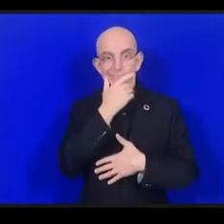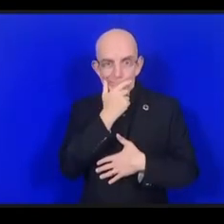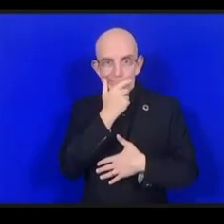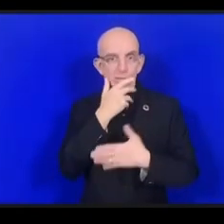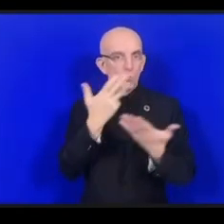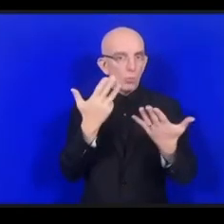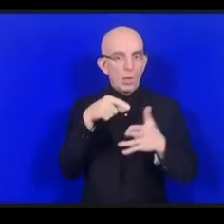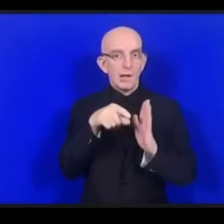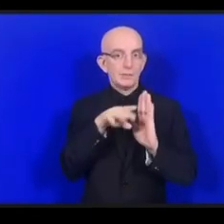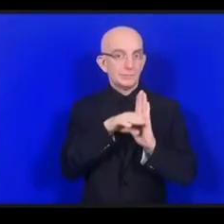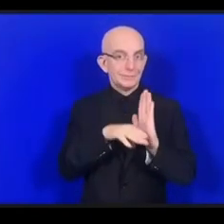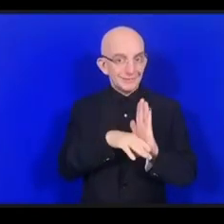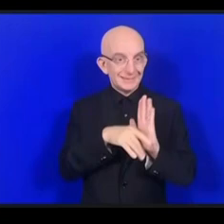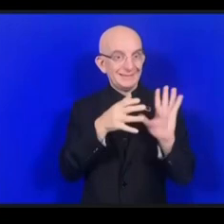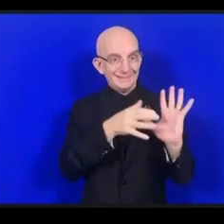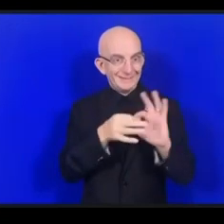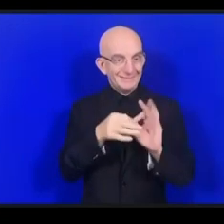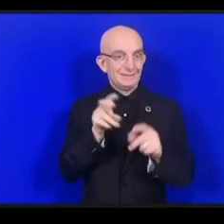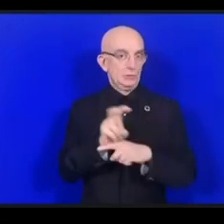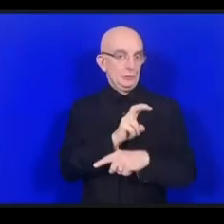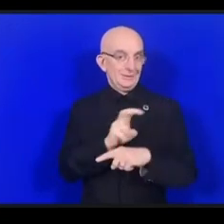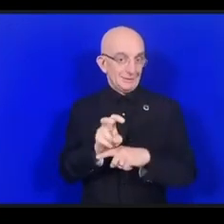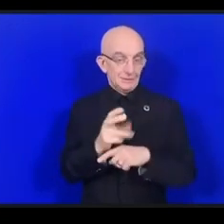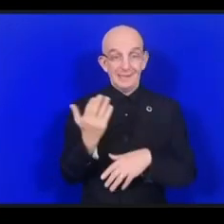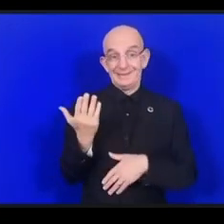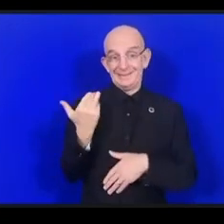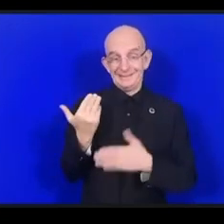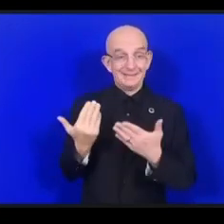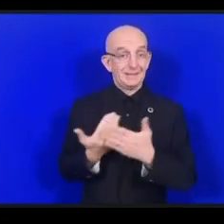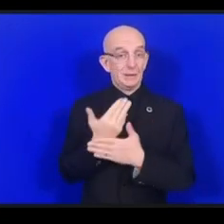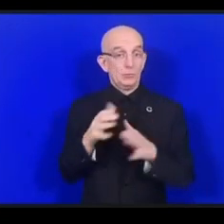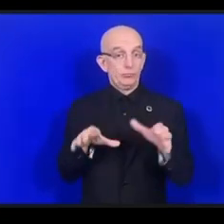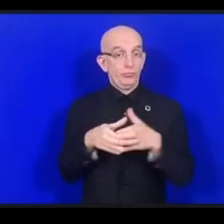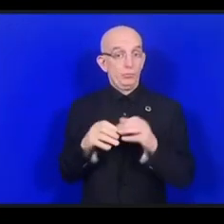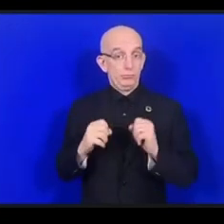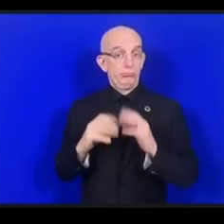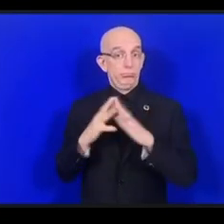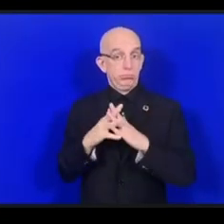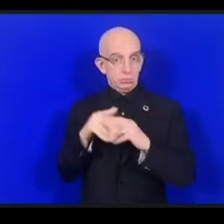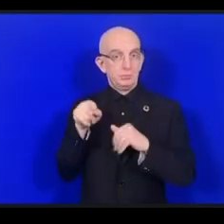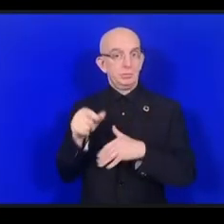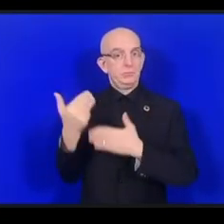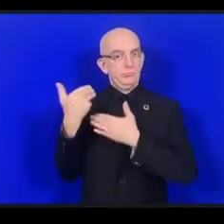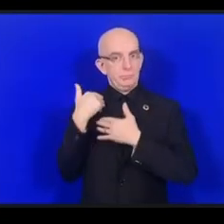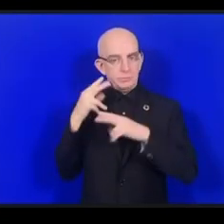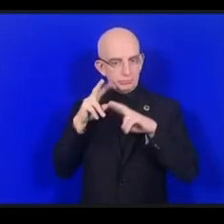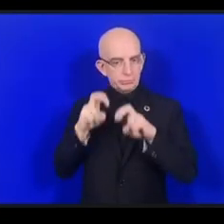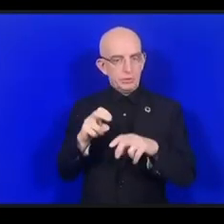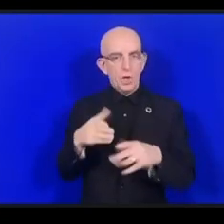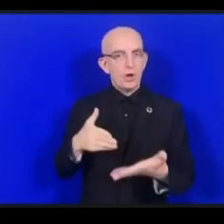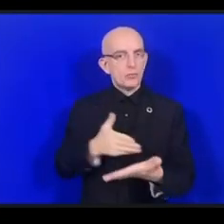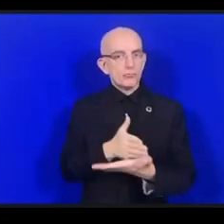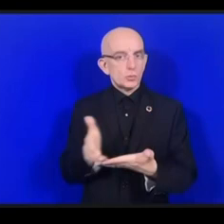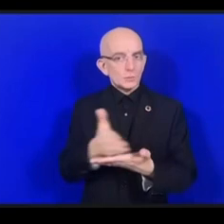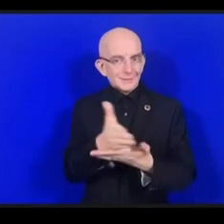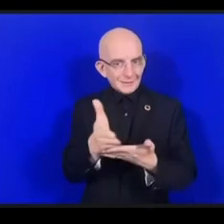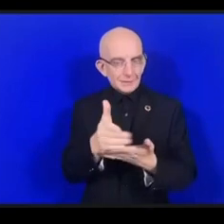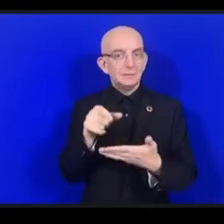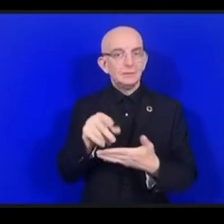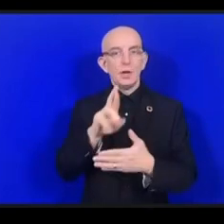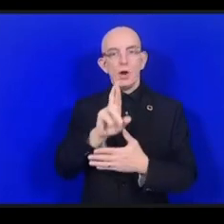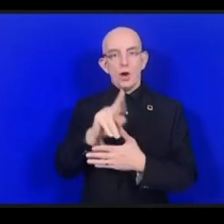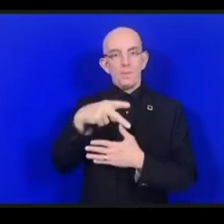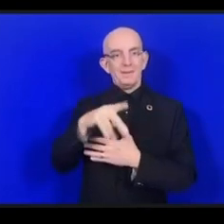trabajo que va seguir el Dn sec el rpi Y por qué no